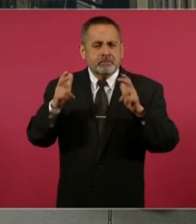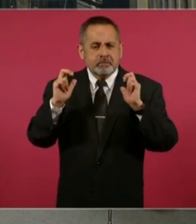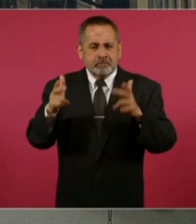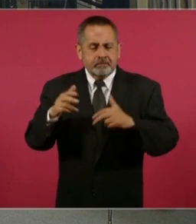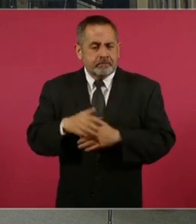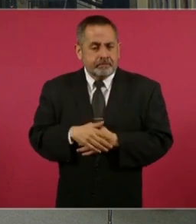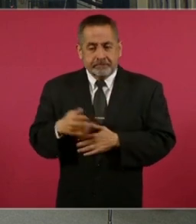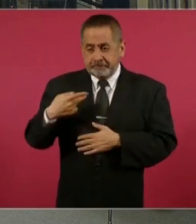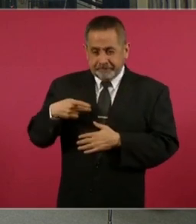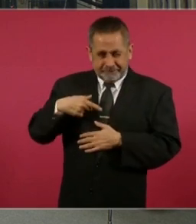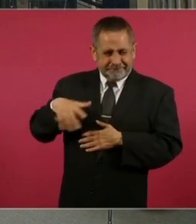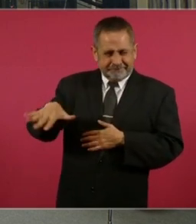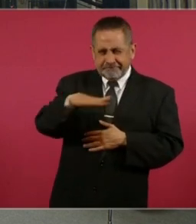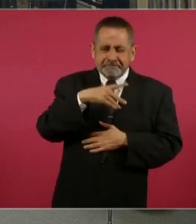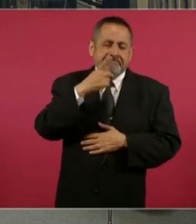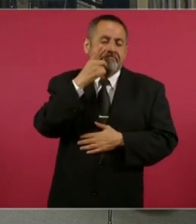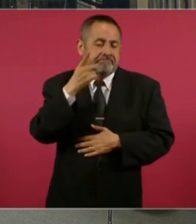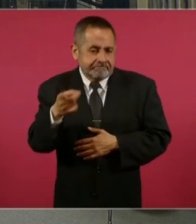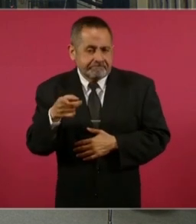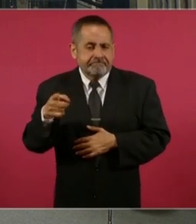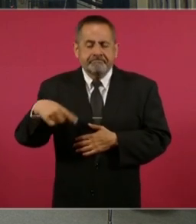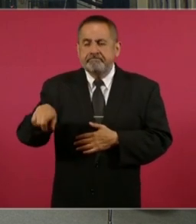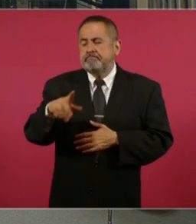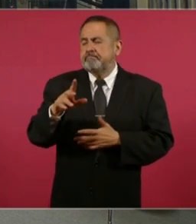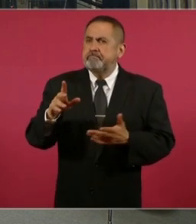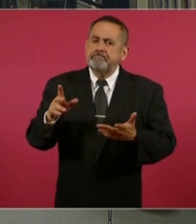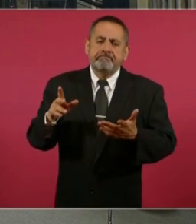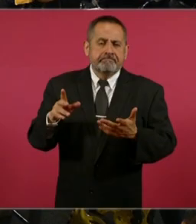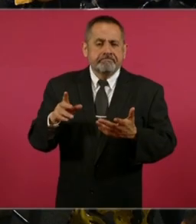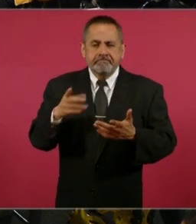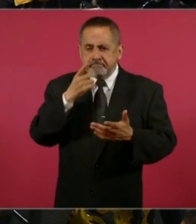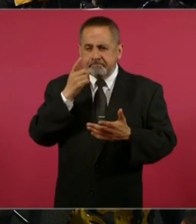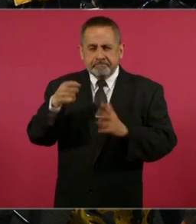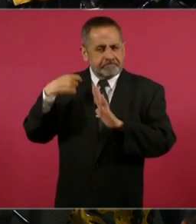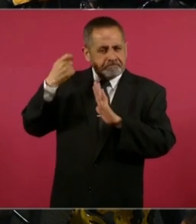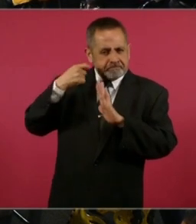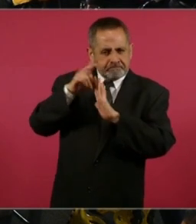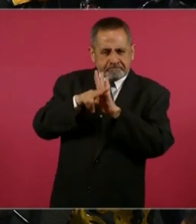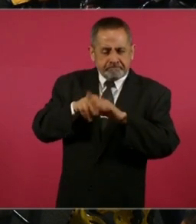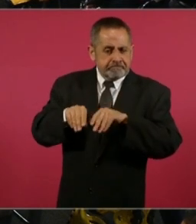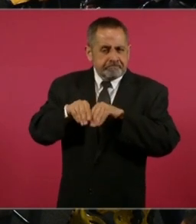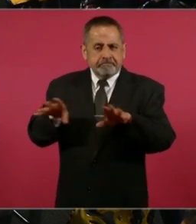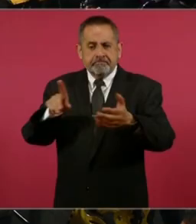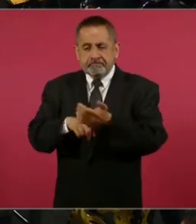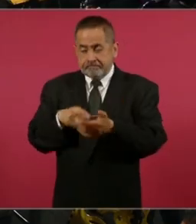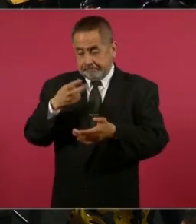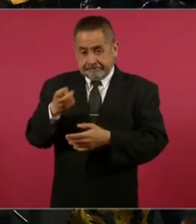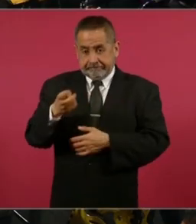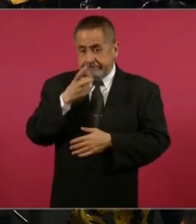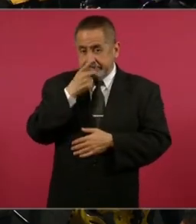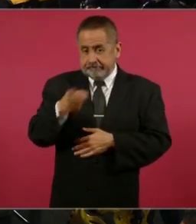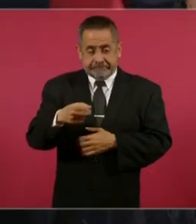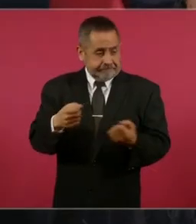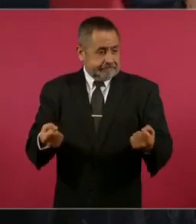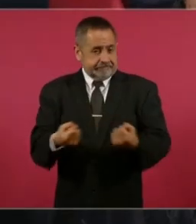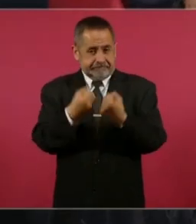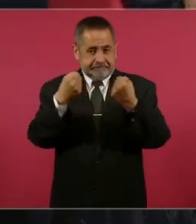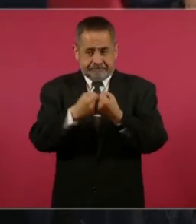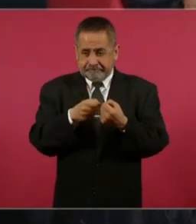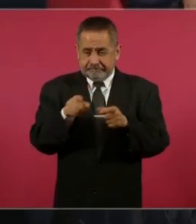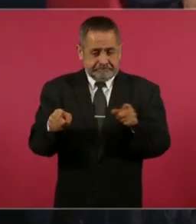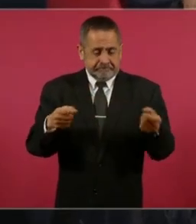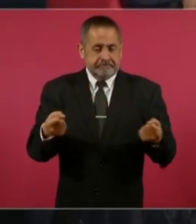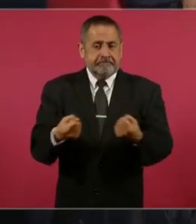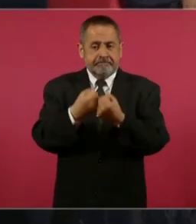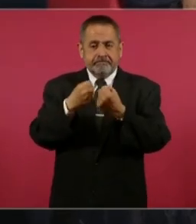pobladores han acusado incluso bueno se eh vieron algunos videos en los que se hablaba pues de una confrontación que pudieran